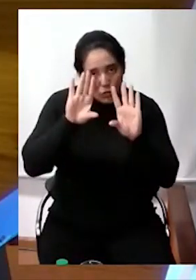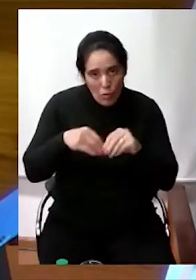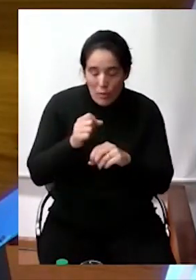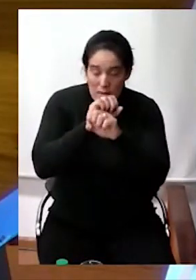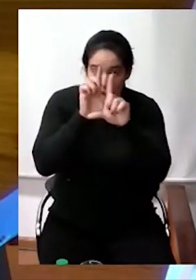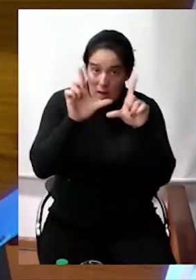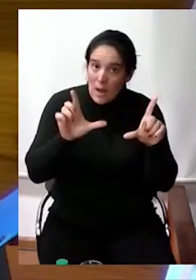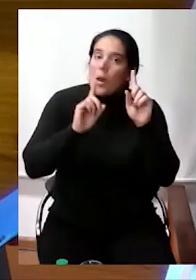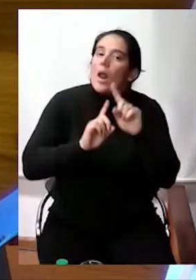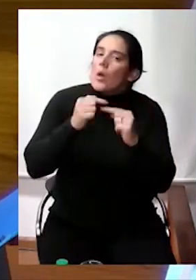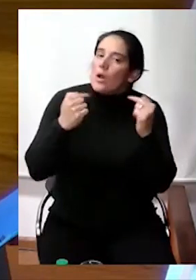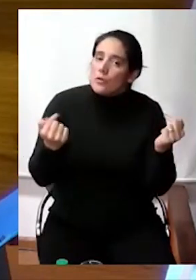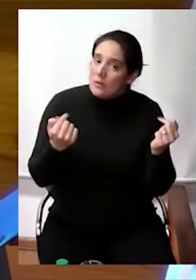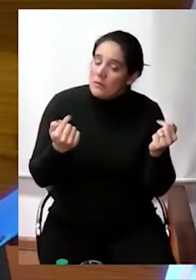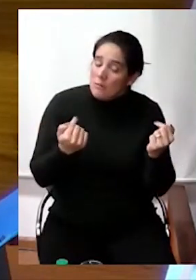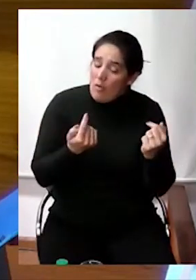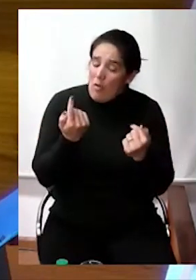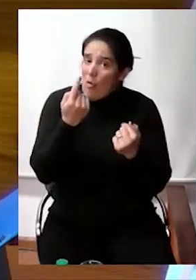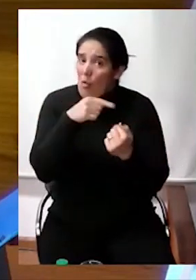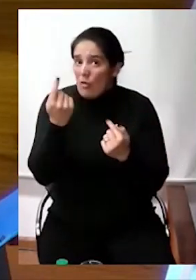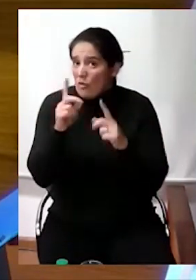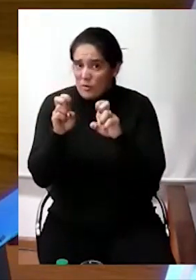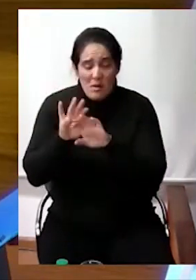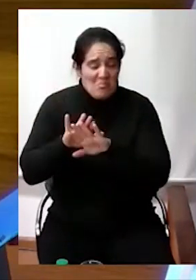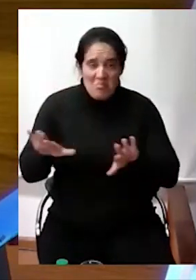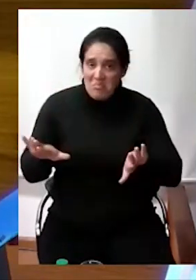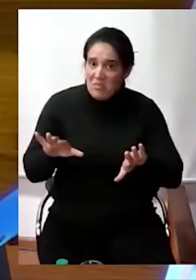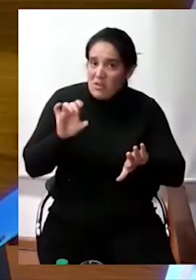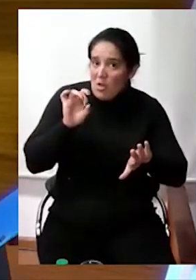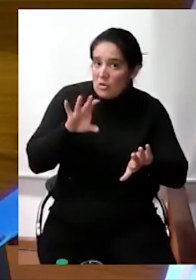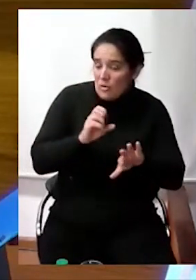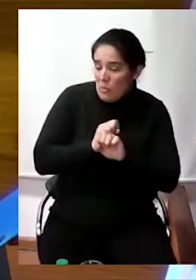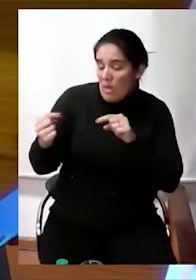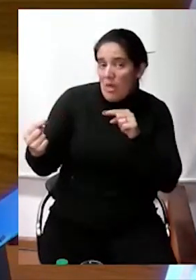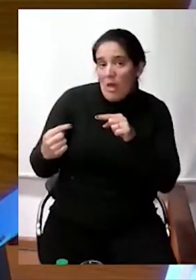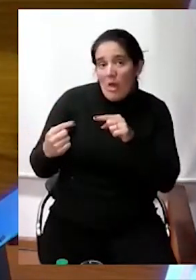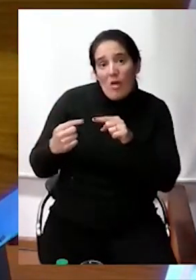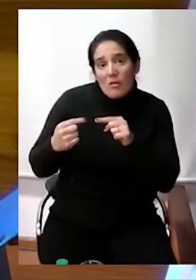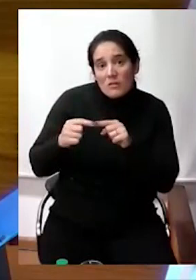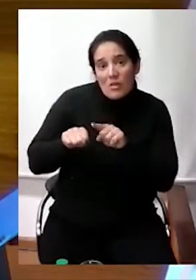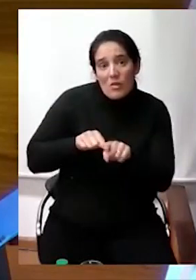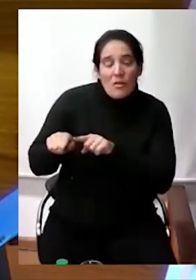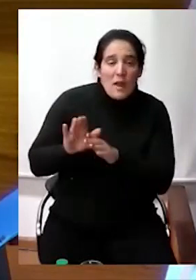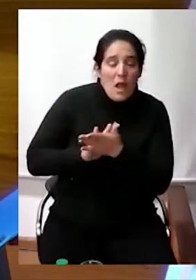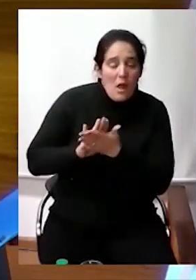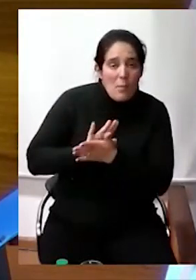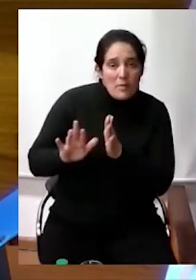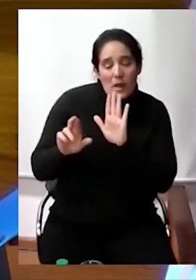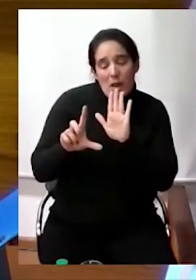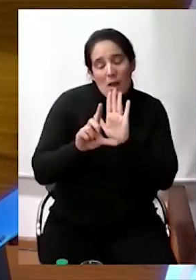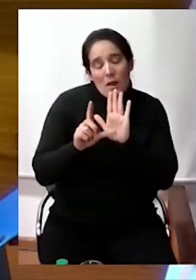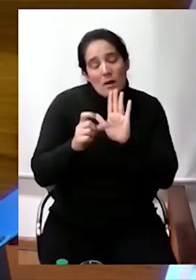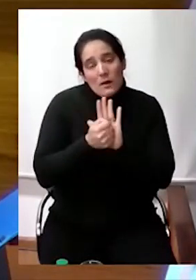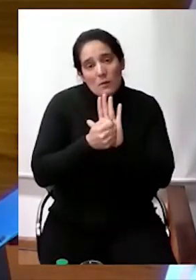claramente Para algunas cosas para otras no para otras solo se puede coordinar acciones que es el artículo 77 de la